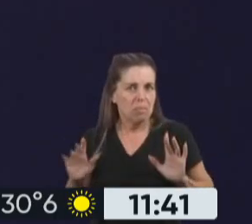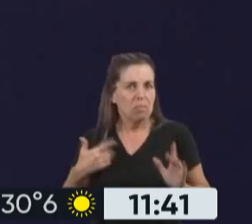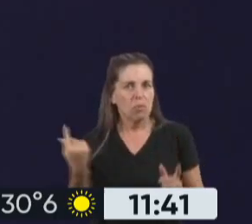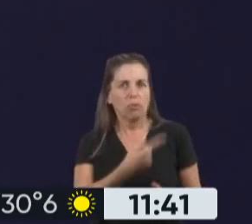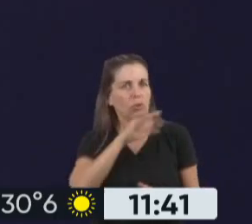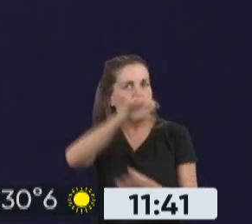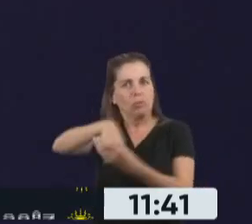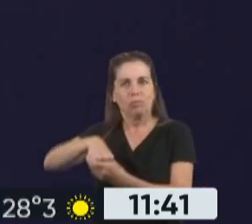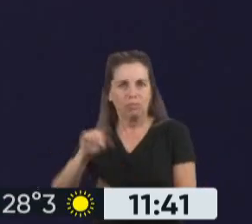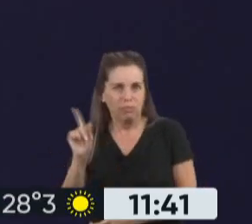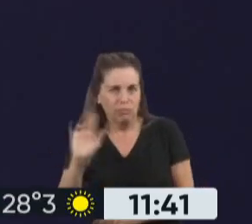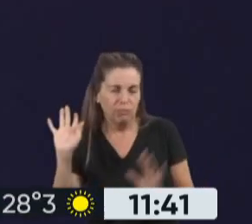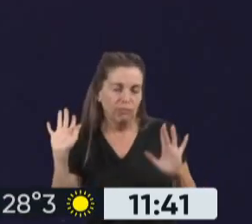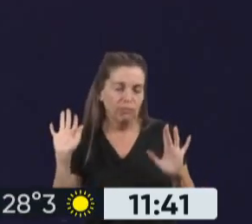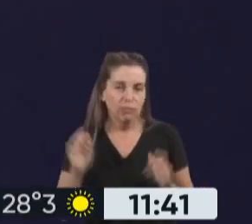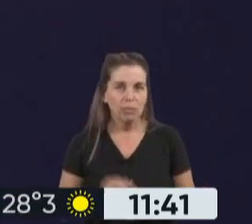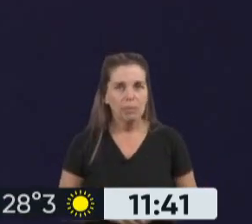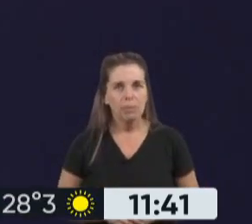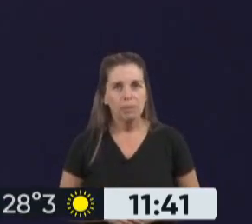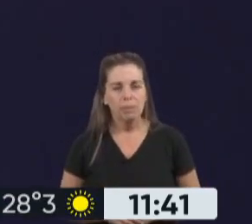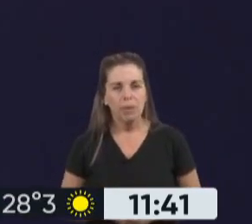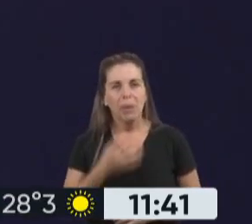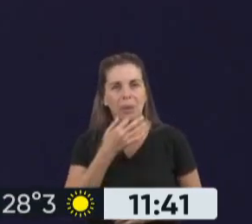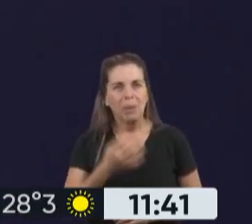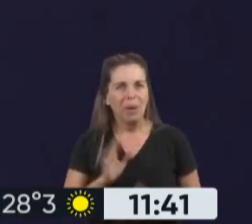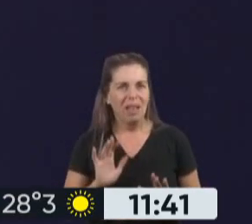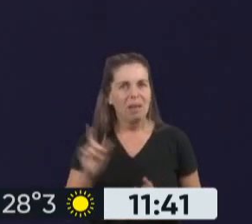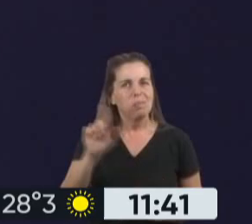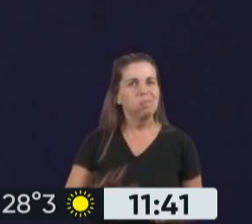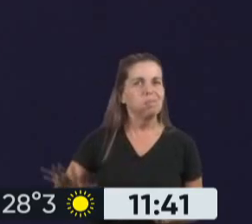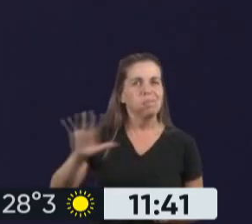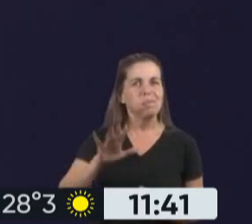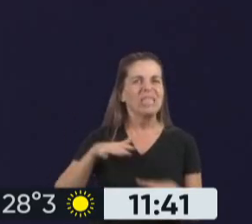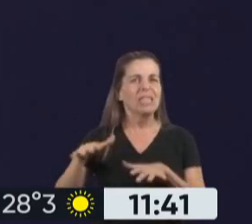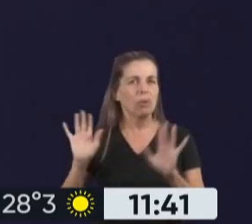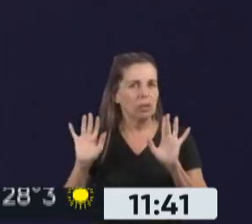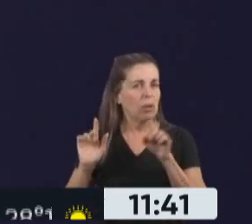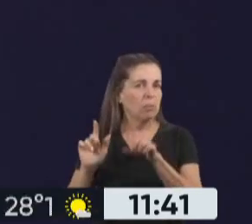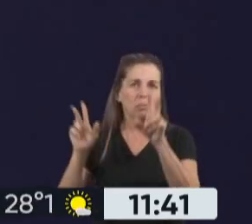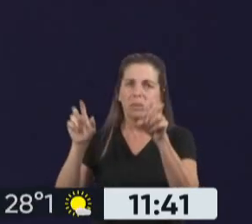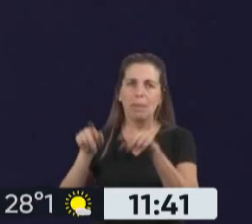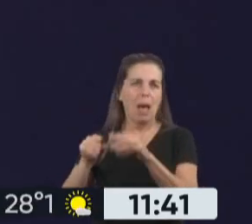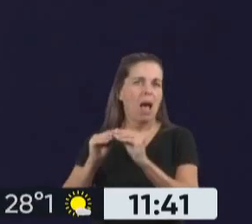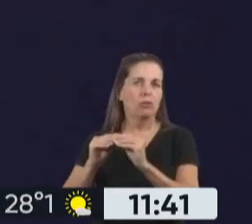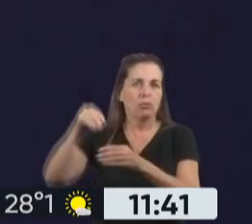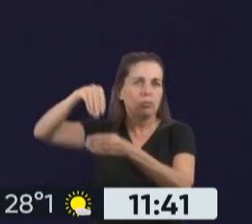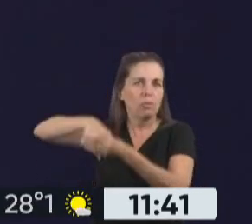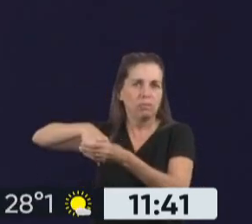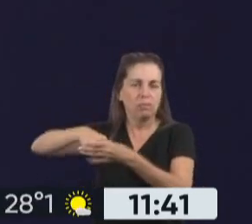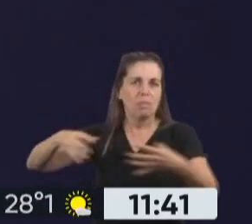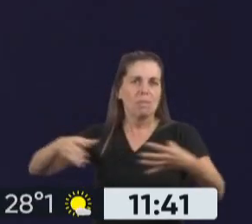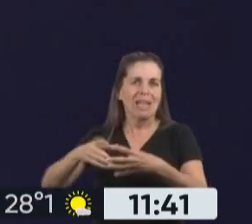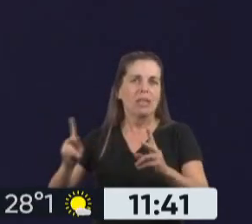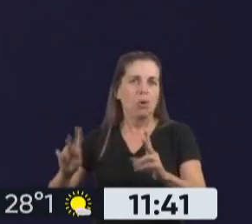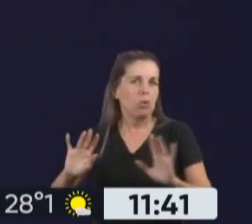Y la verdad es que, bueno, la verdad es que es todo muy extraño lo que ocurre, pero es un tema interno del partido que tendrán que resolver